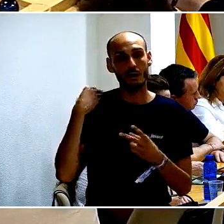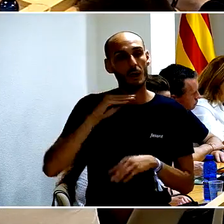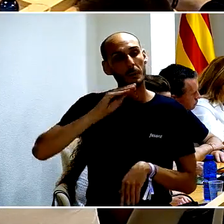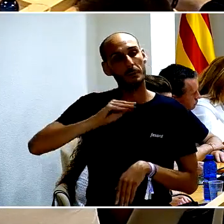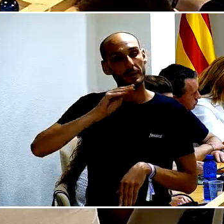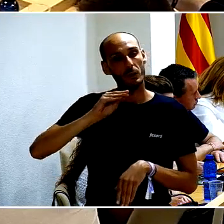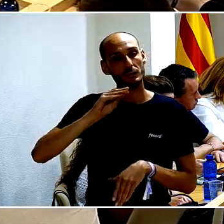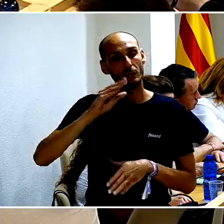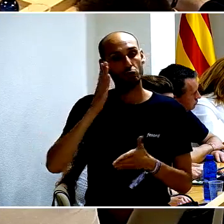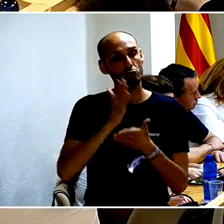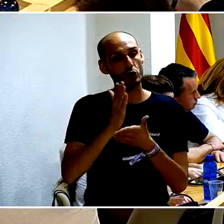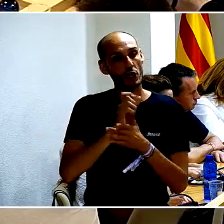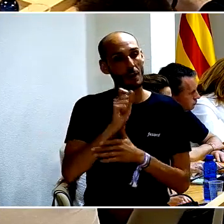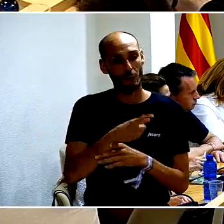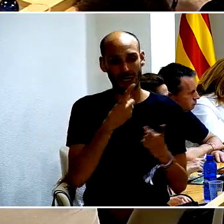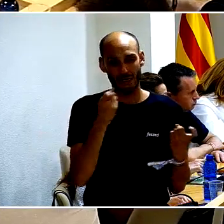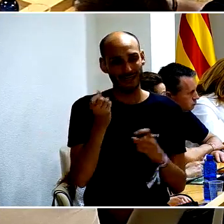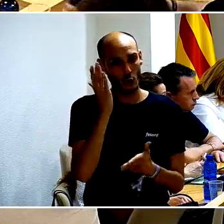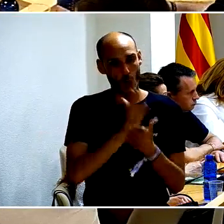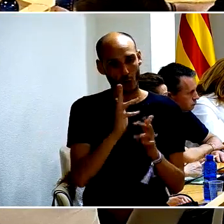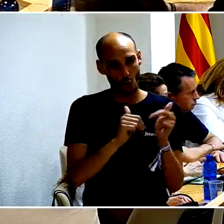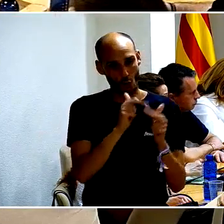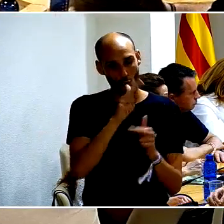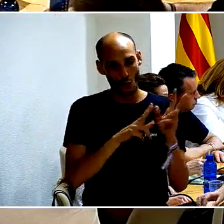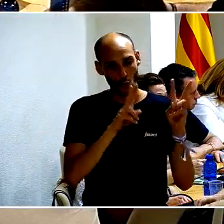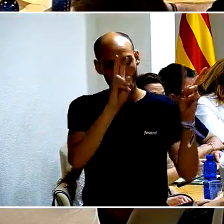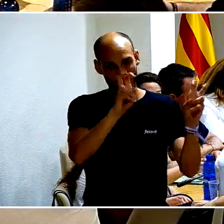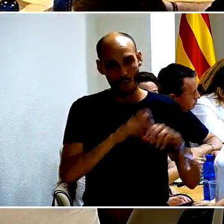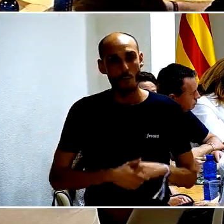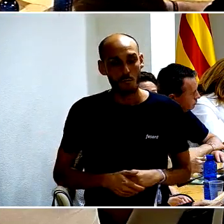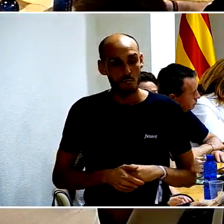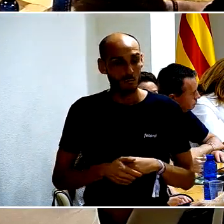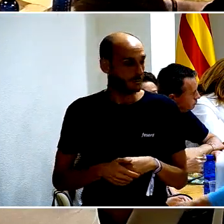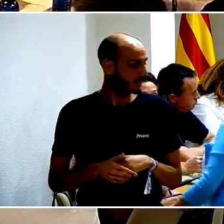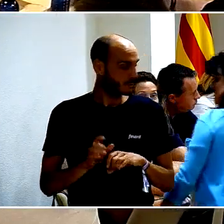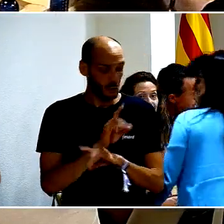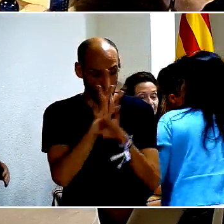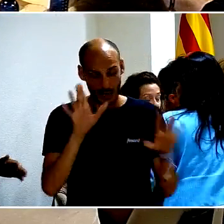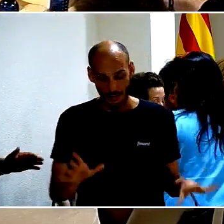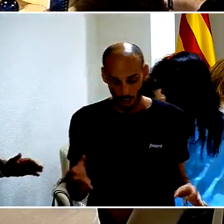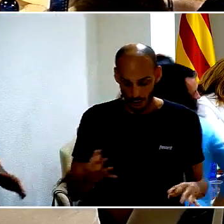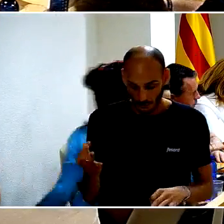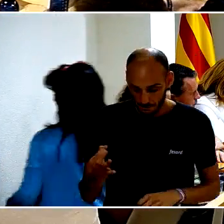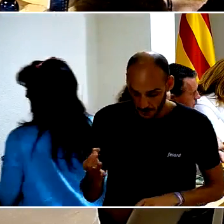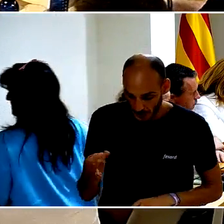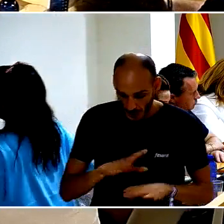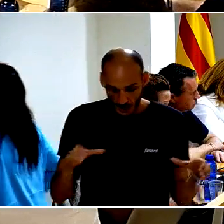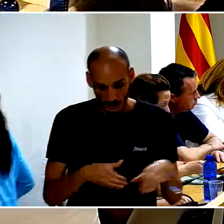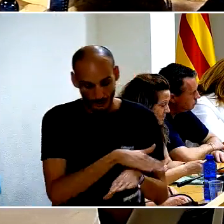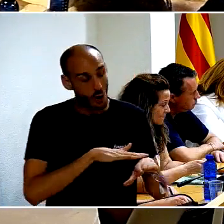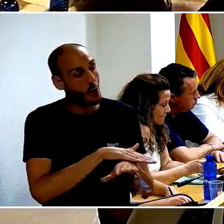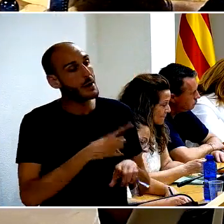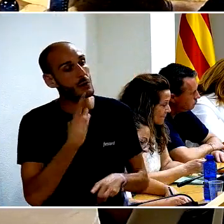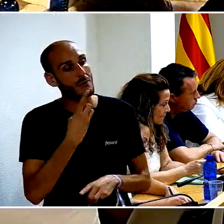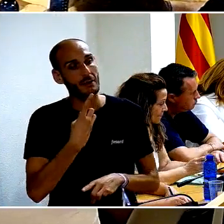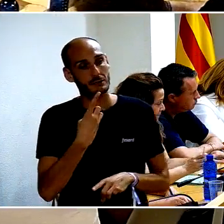que necesita Paiporta. Es decir, es obvio que, pese a que el equipo de gobierno a veces lo niega, hay un crecimiento